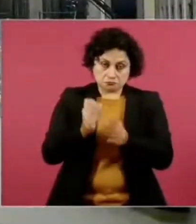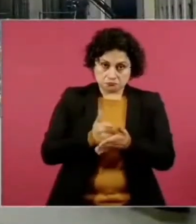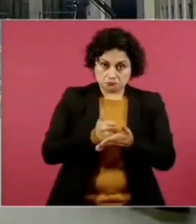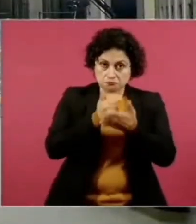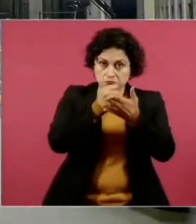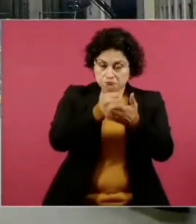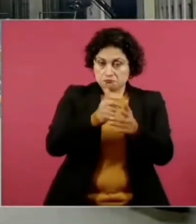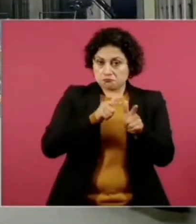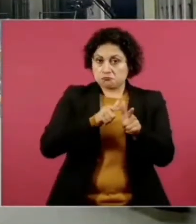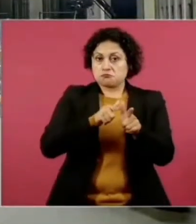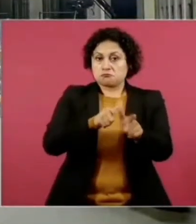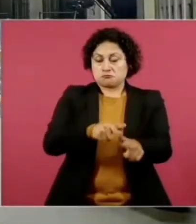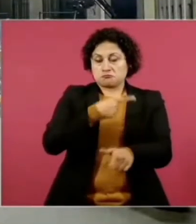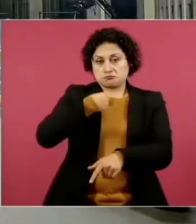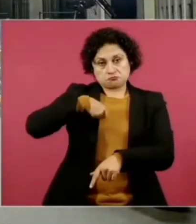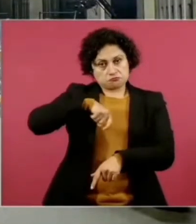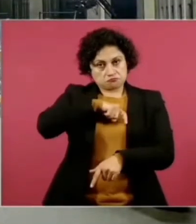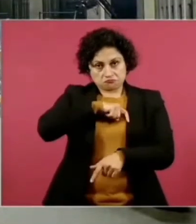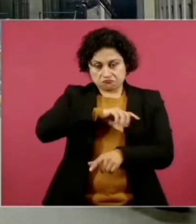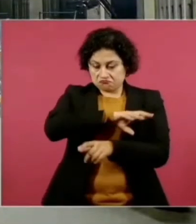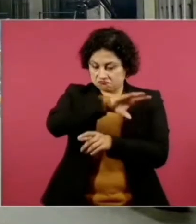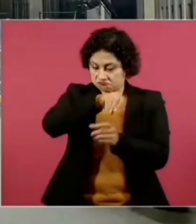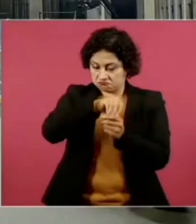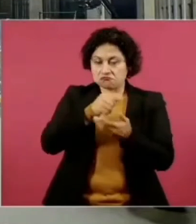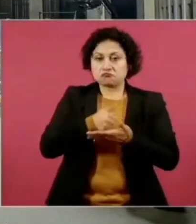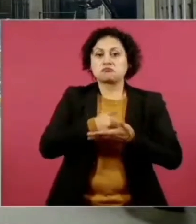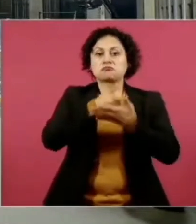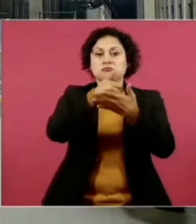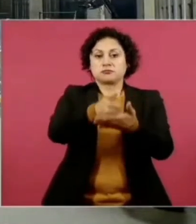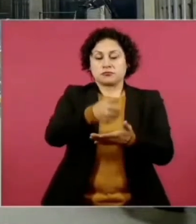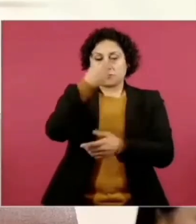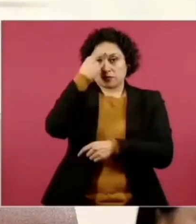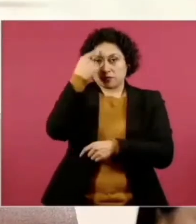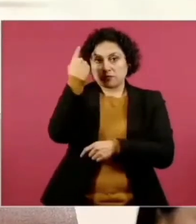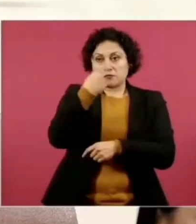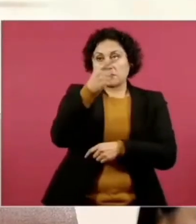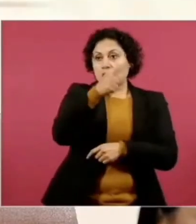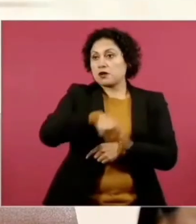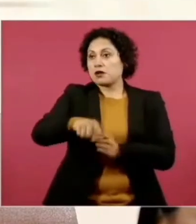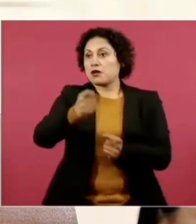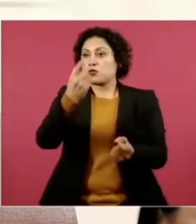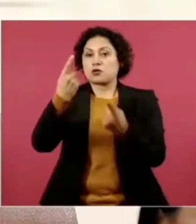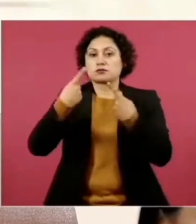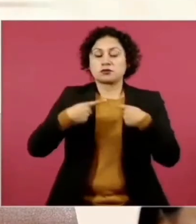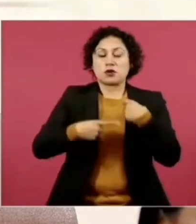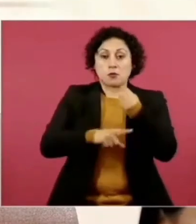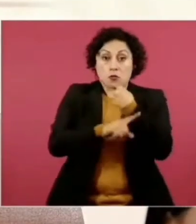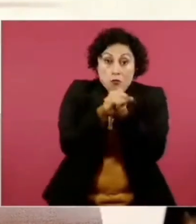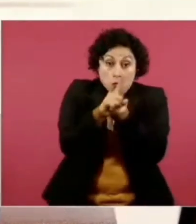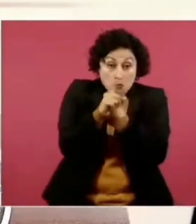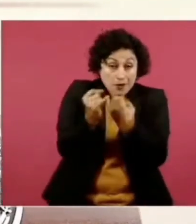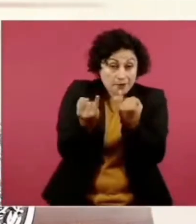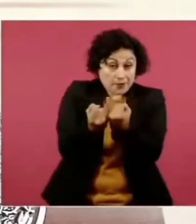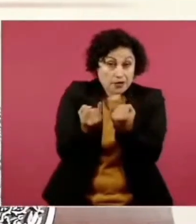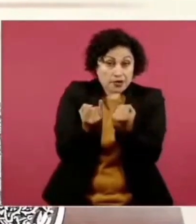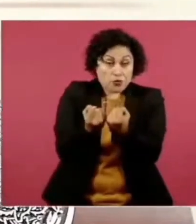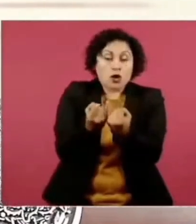todo lo que podamos, ¿no? Para quienes tienen estos problemas, le vamos a pedir a